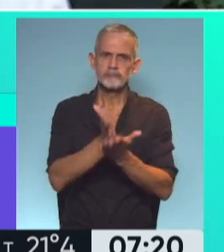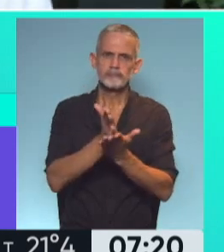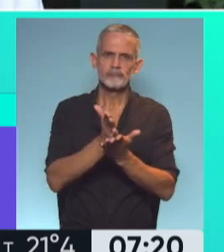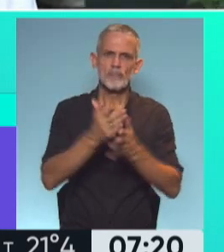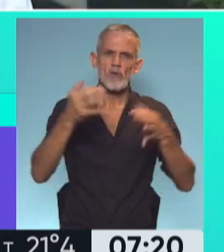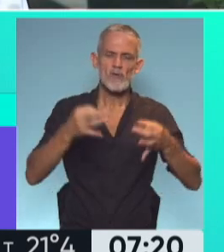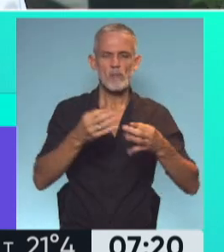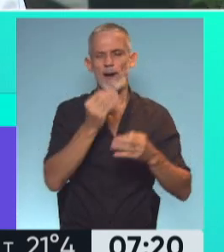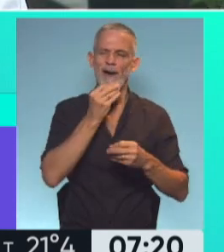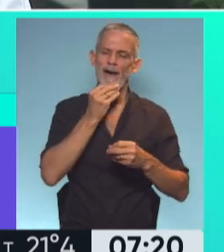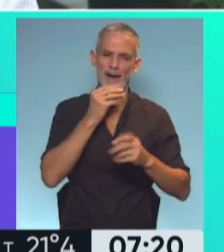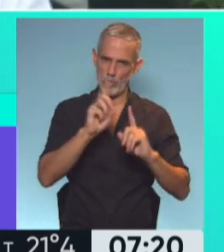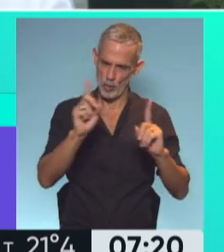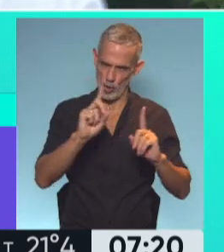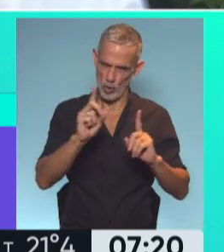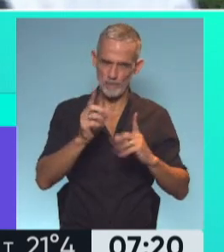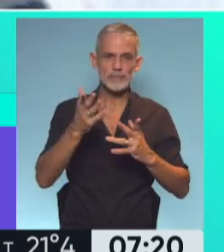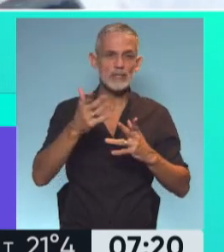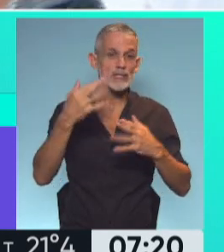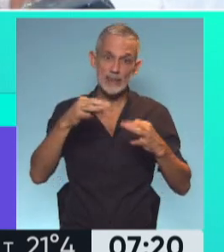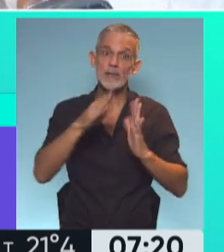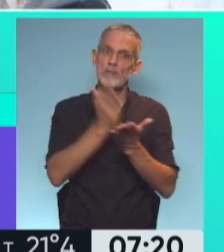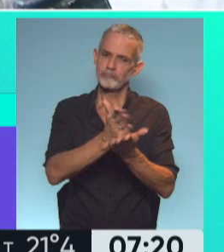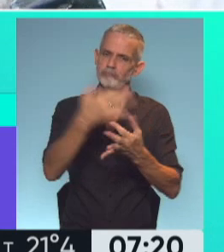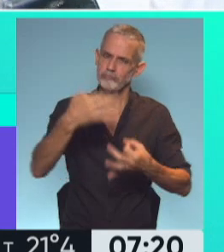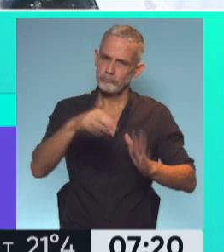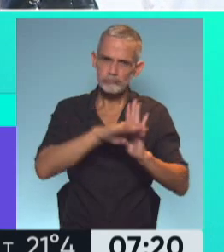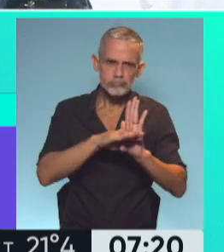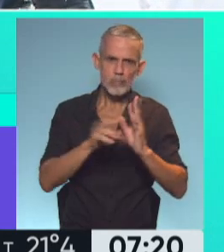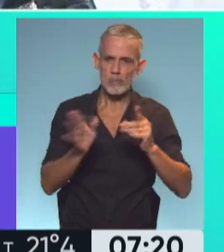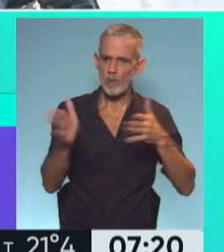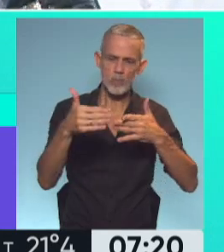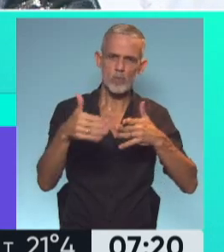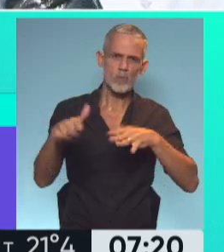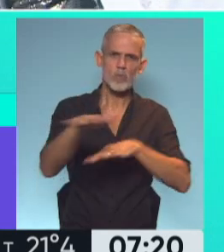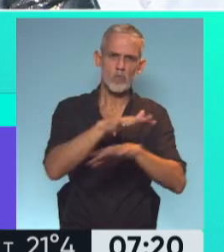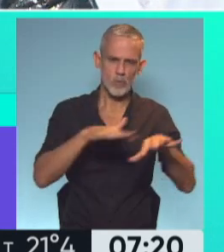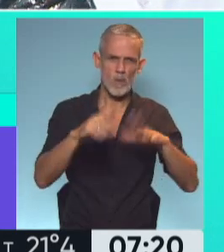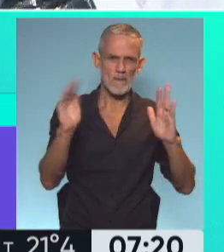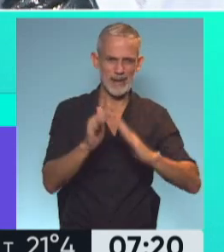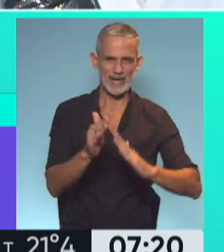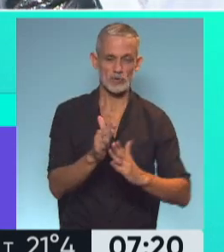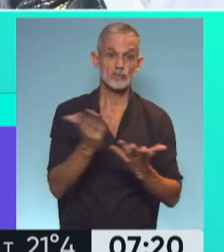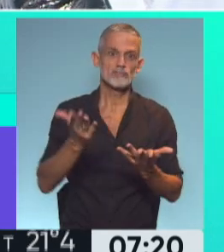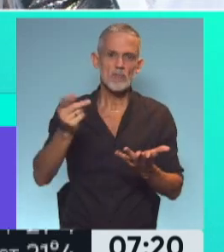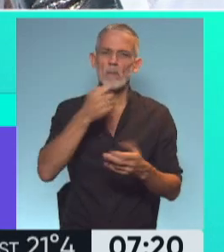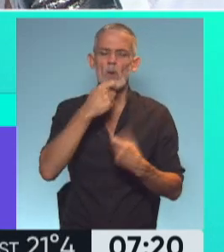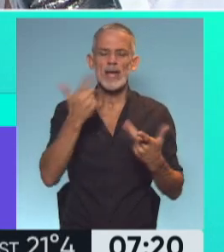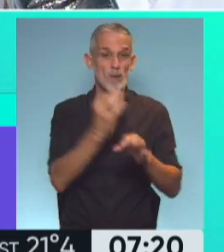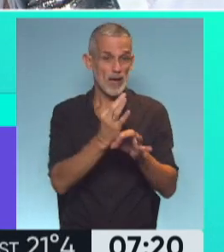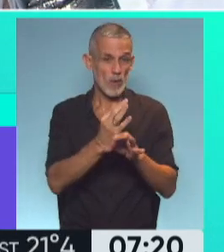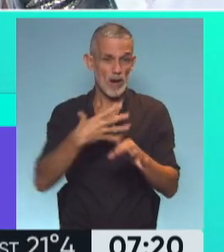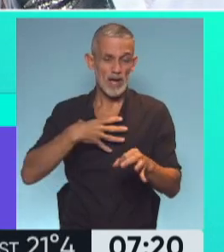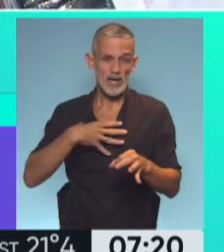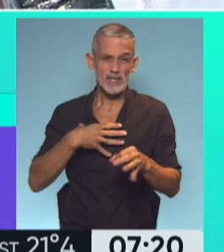y lo cosmético. Esto es lo único que podemos hacer para tener resultados en el corto plazo. Ahora, esto incluye las clases presenciales